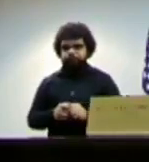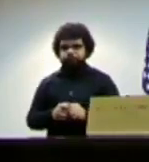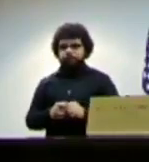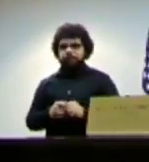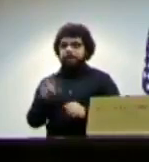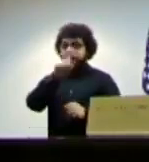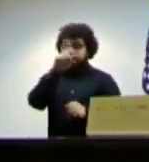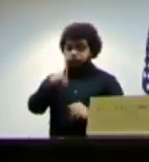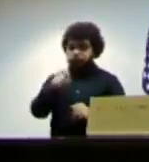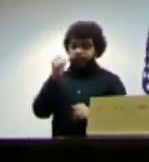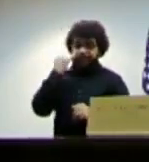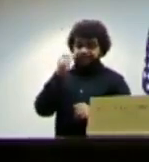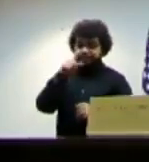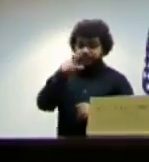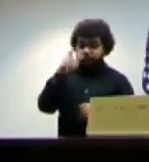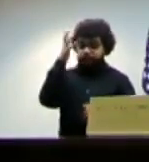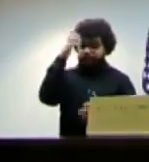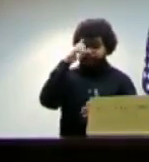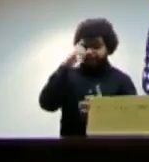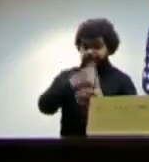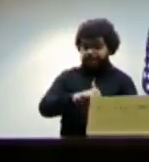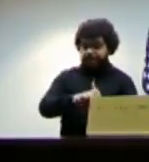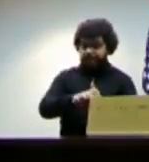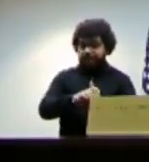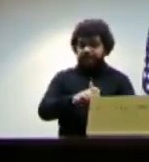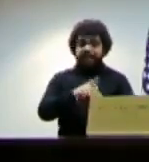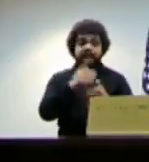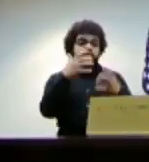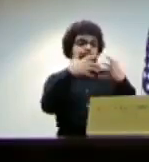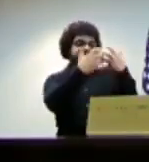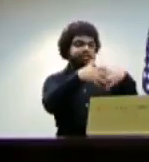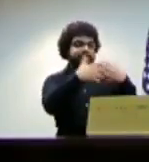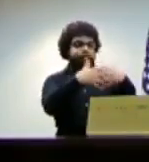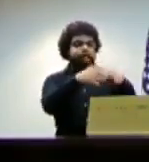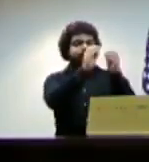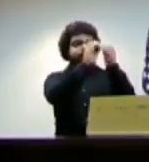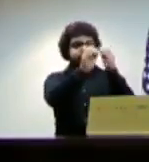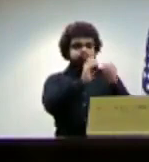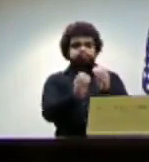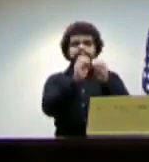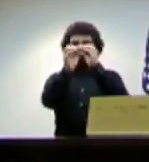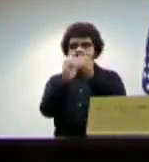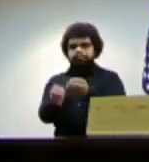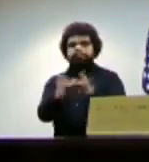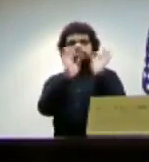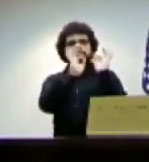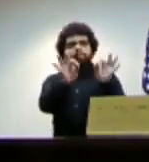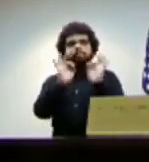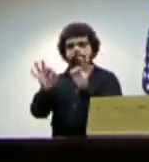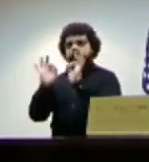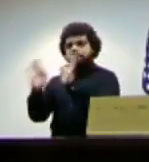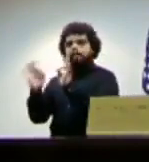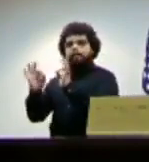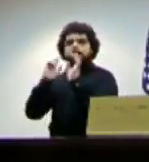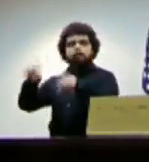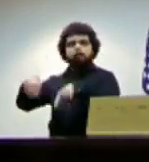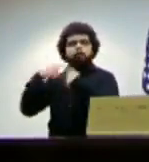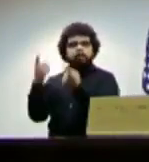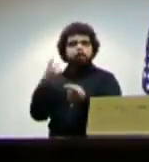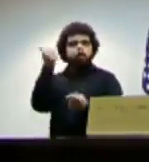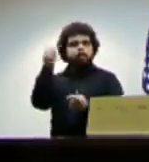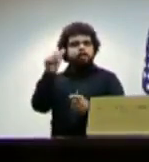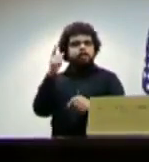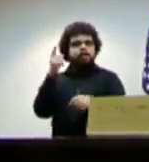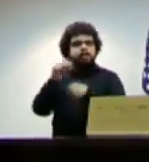mantenimiento óptimo a todas esas plantas de generación durante los pasados 10 años. Ok,